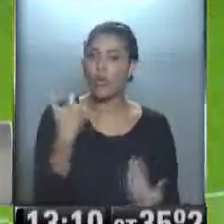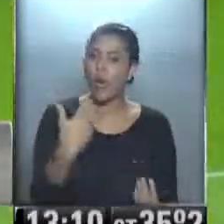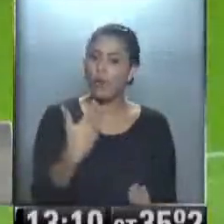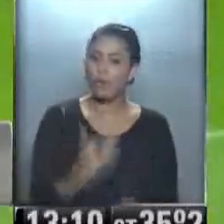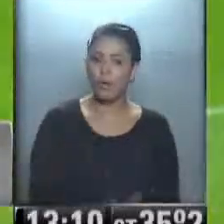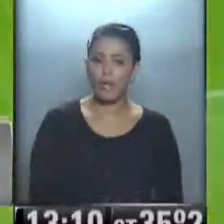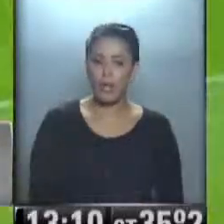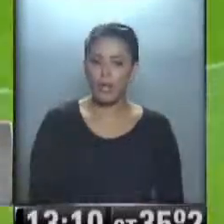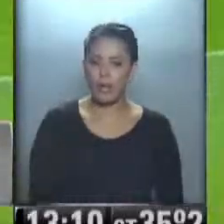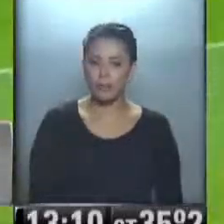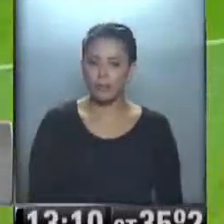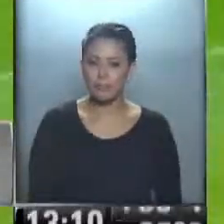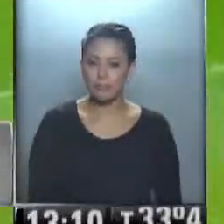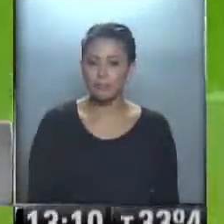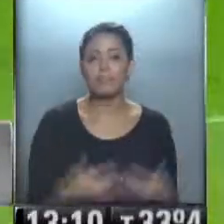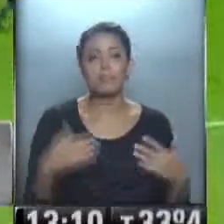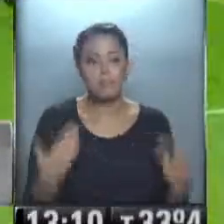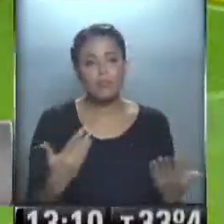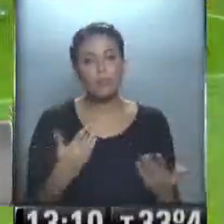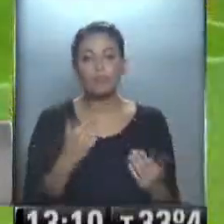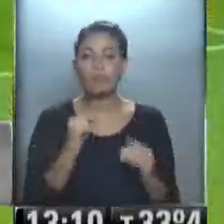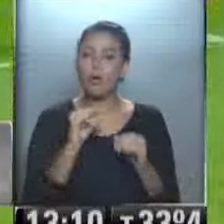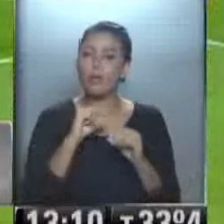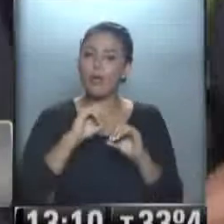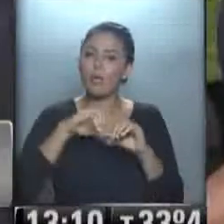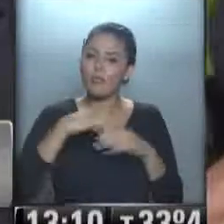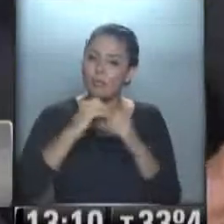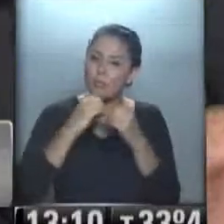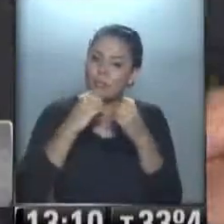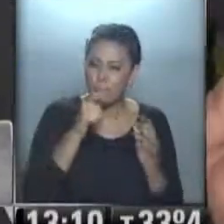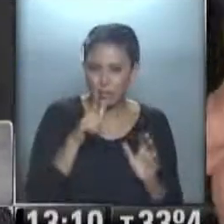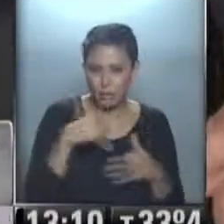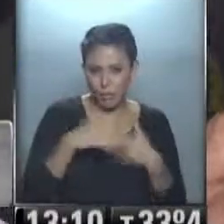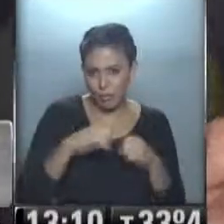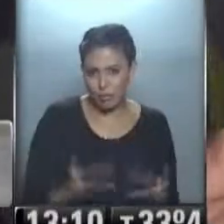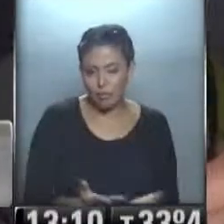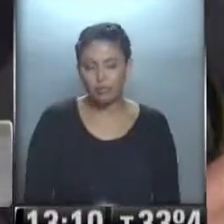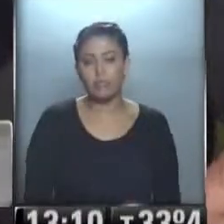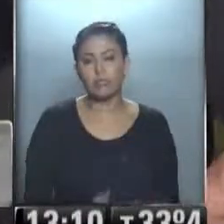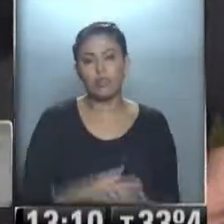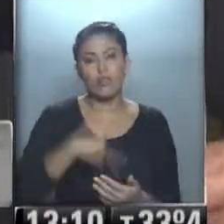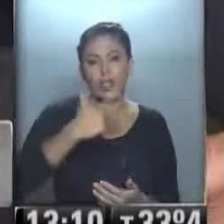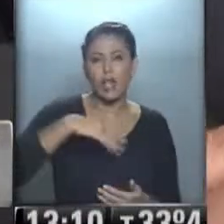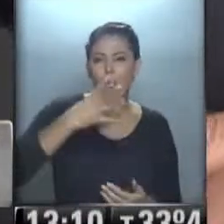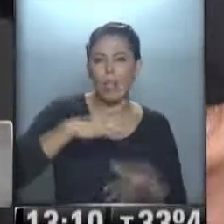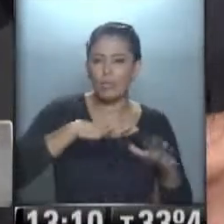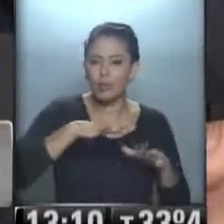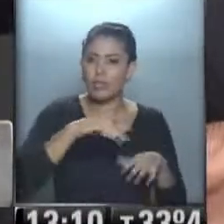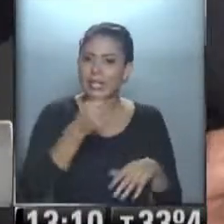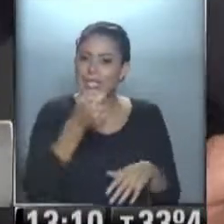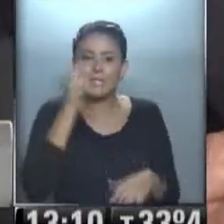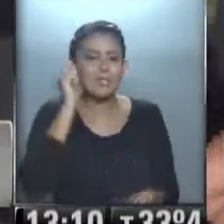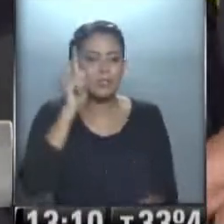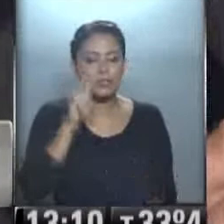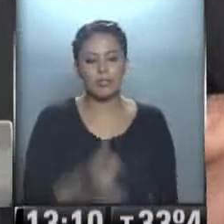ido con una cierta ventaja. Creo que jugamos mejor, tuvimos 3-4 situaciones de gol,